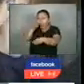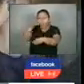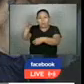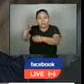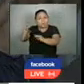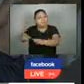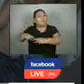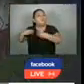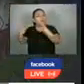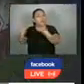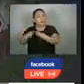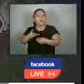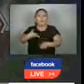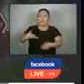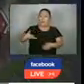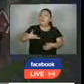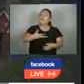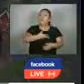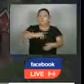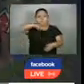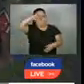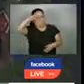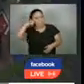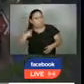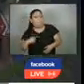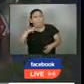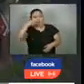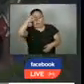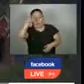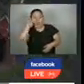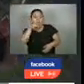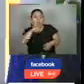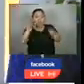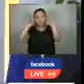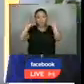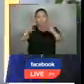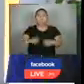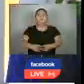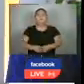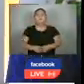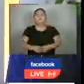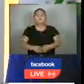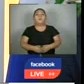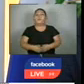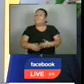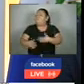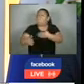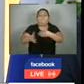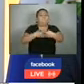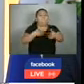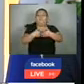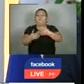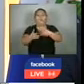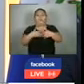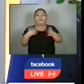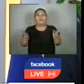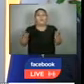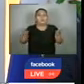terroristas, nosotros vamos a seguir trabajando en esa línea, independientemente si